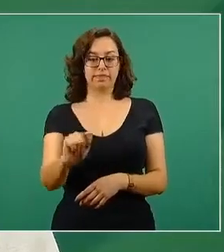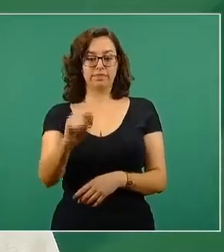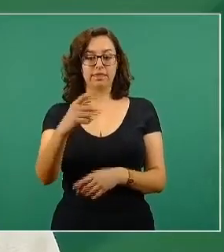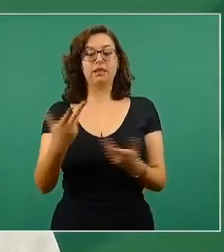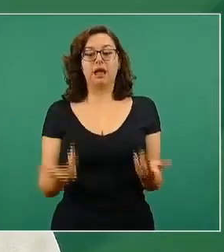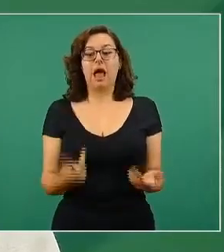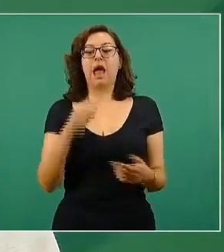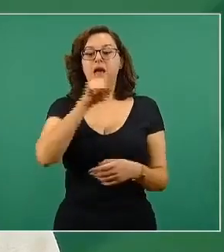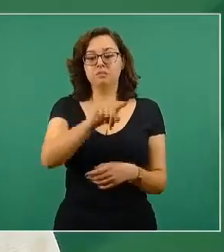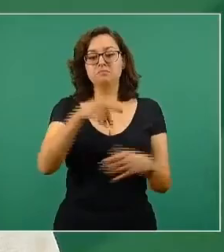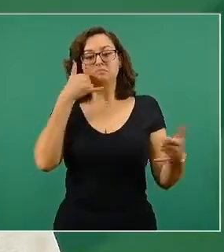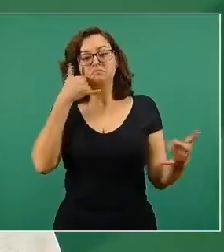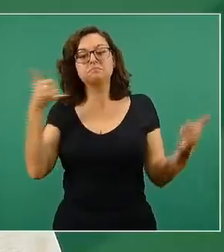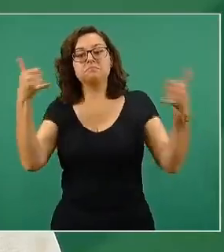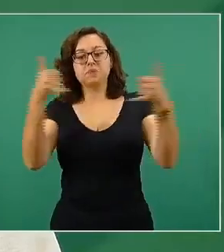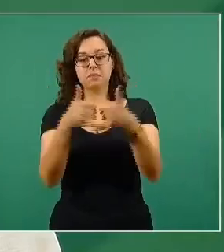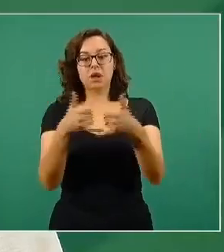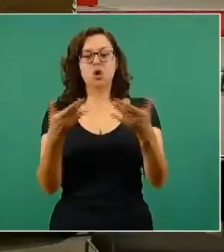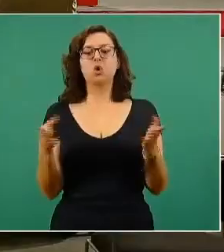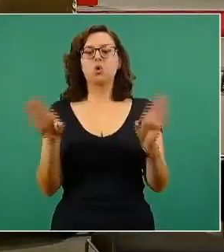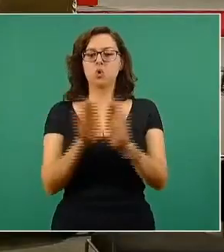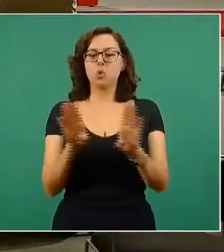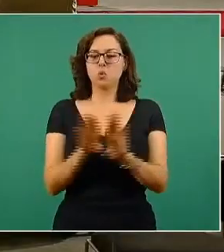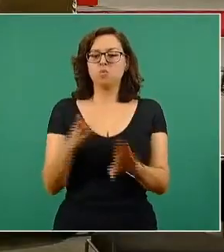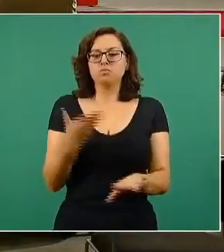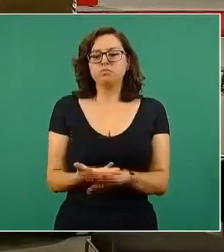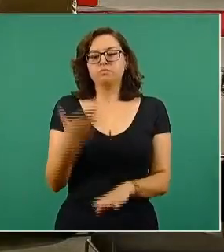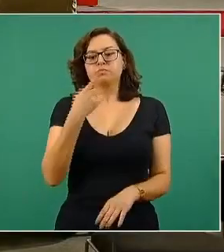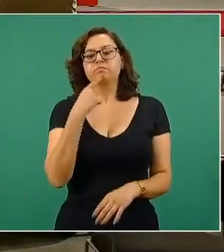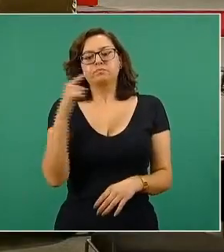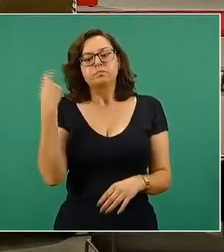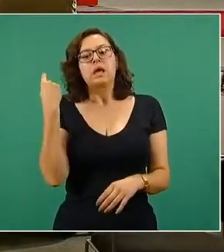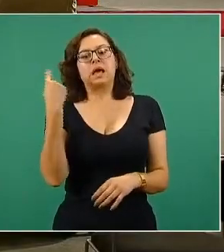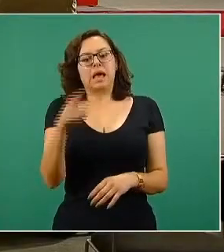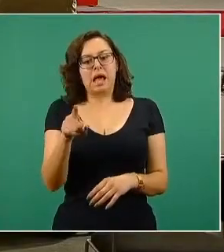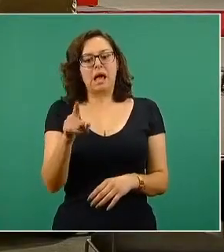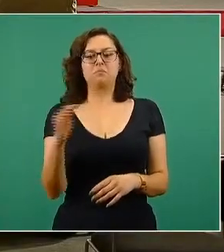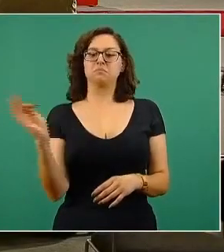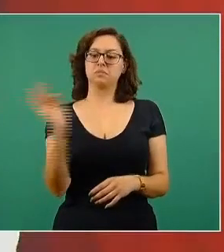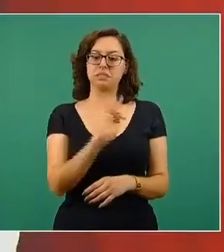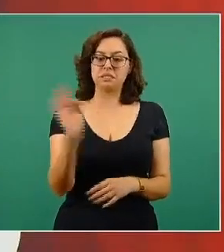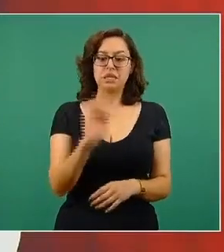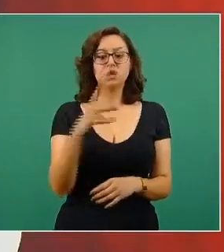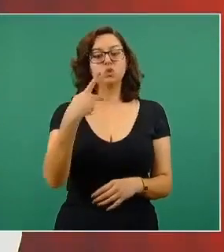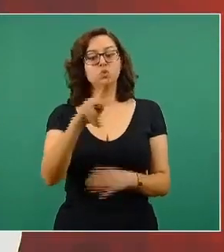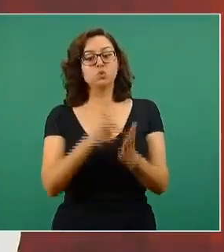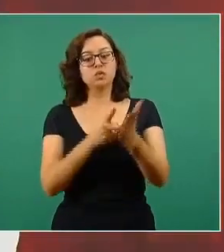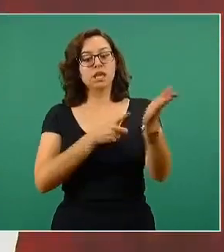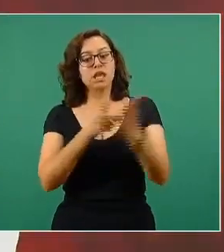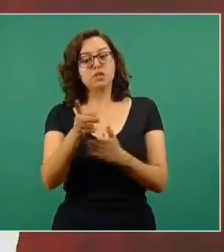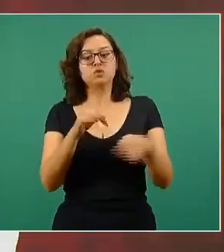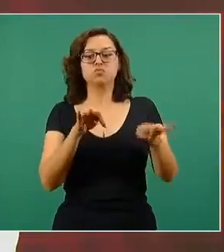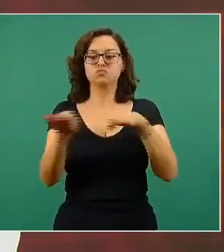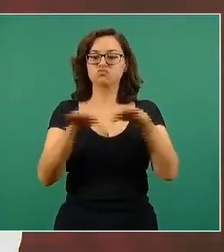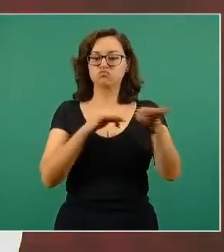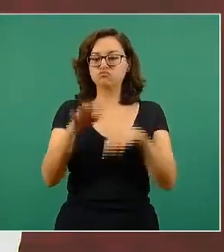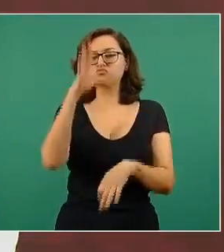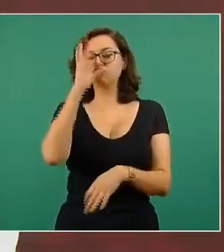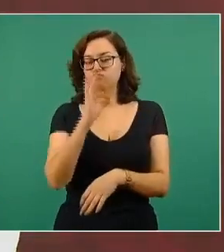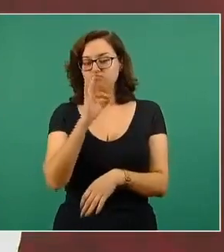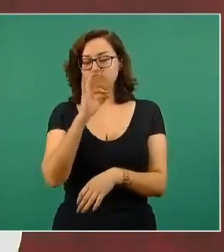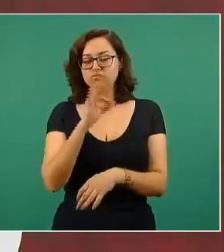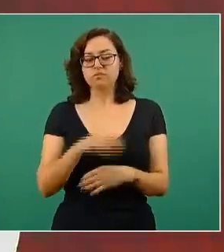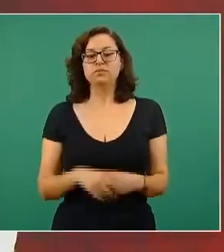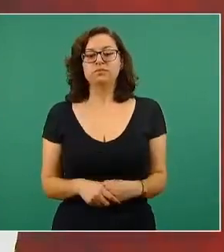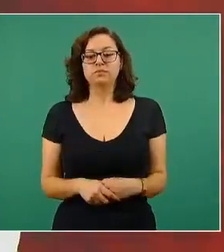le pueden dar la información de cómo acceder para presentar una denuncia en caso de que sus derechos como persona trabajadora estén siendo